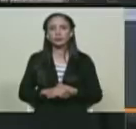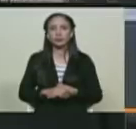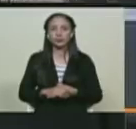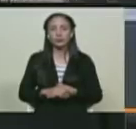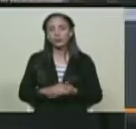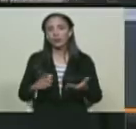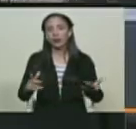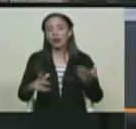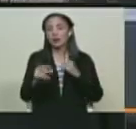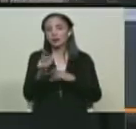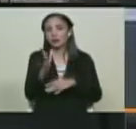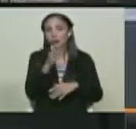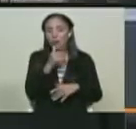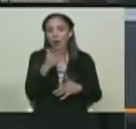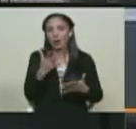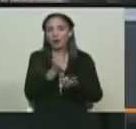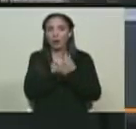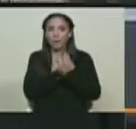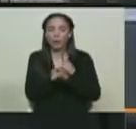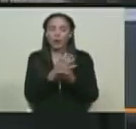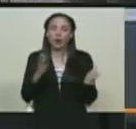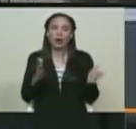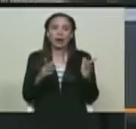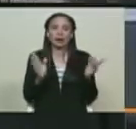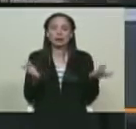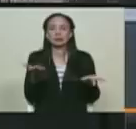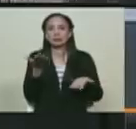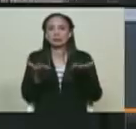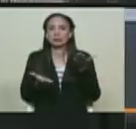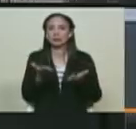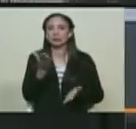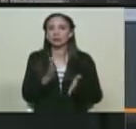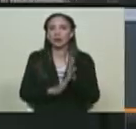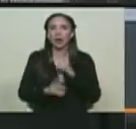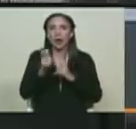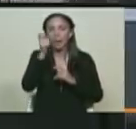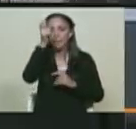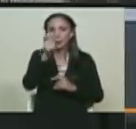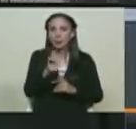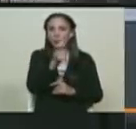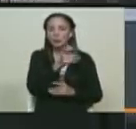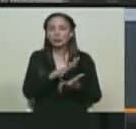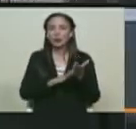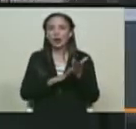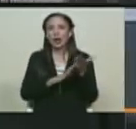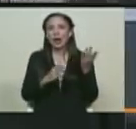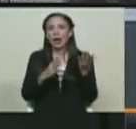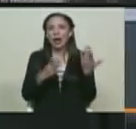Sin querer queriendo, la gente puede tender a burocratizarse.